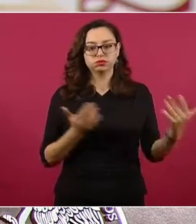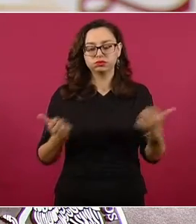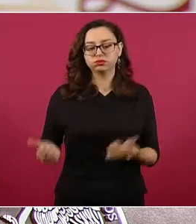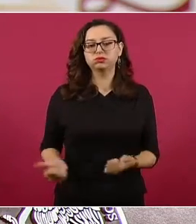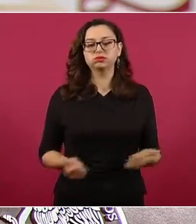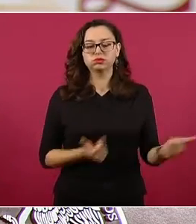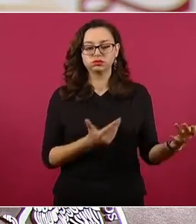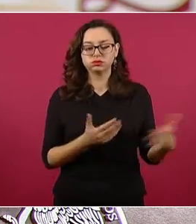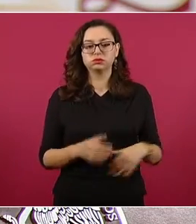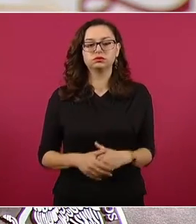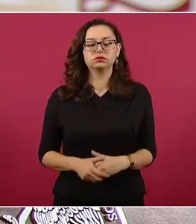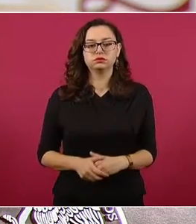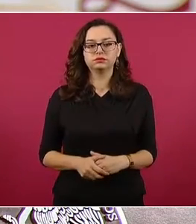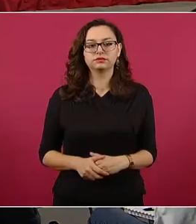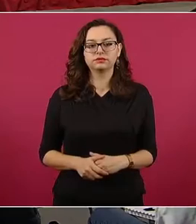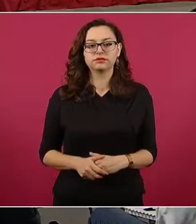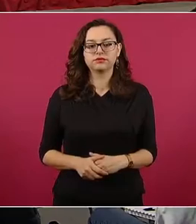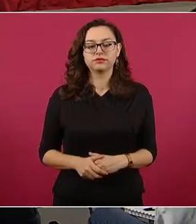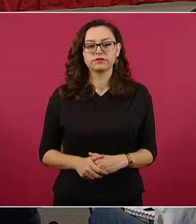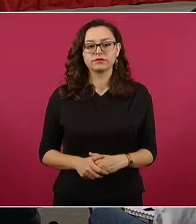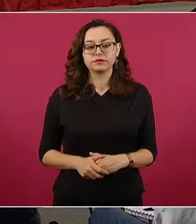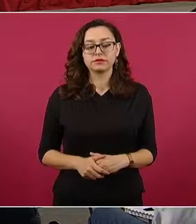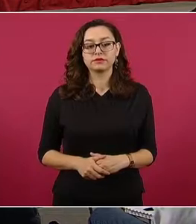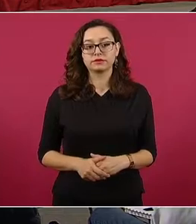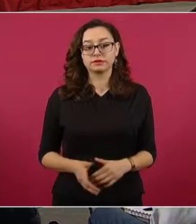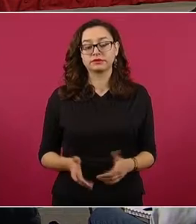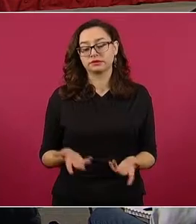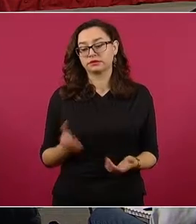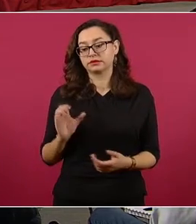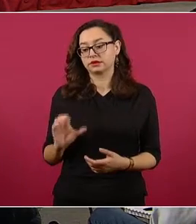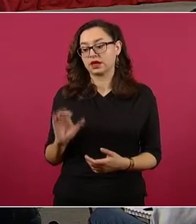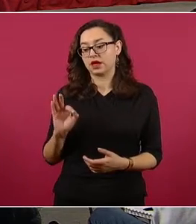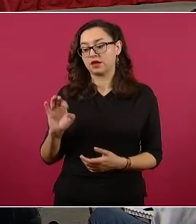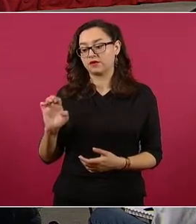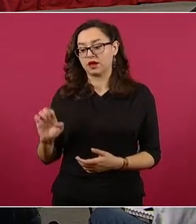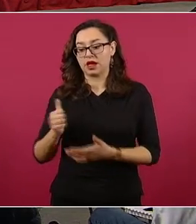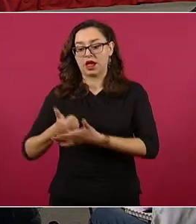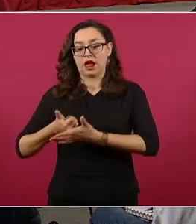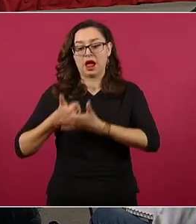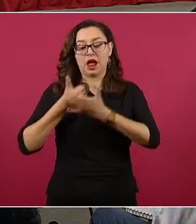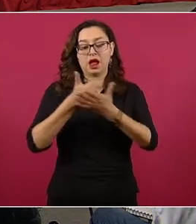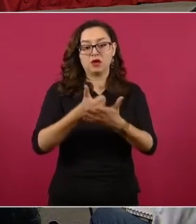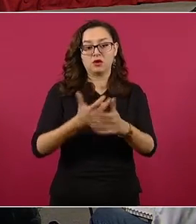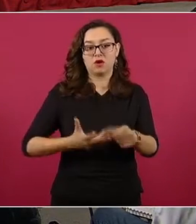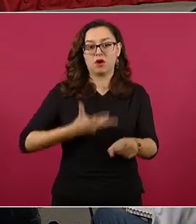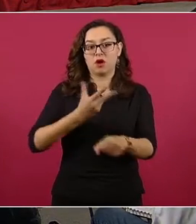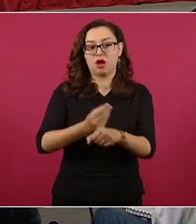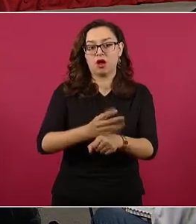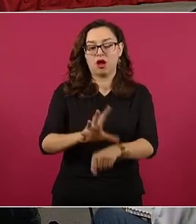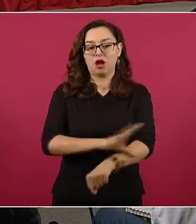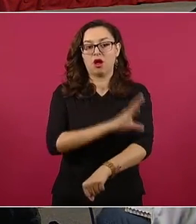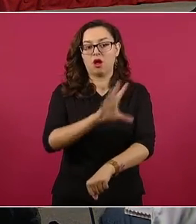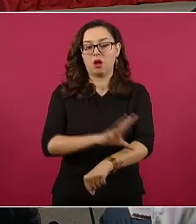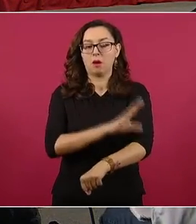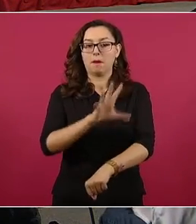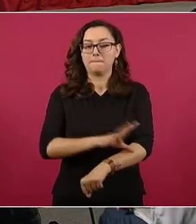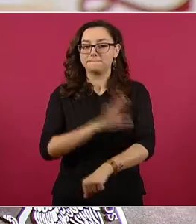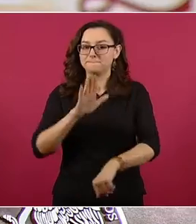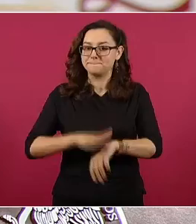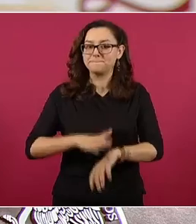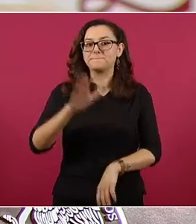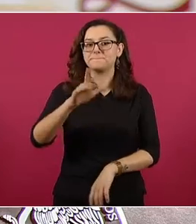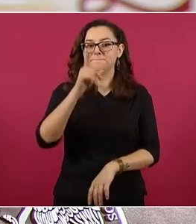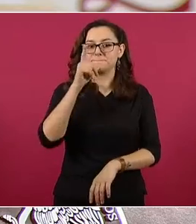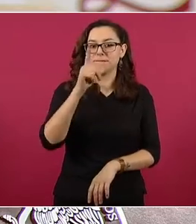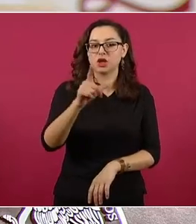También ya el refuerzo escuchamos de la Comisión Federal de Electricidad, se van a sumar a los 7 generadores,